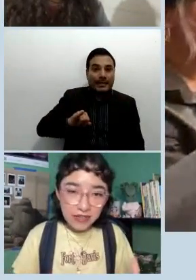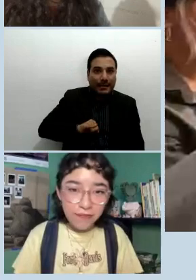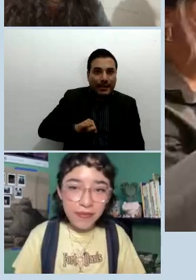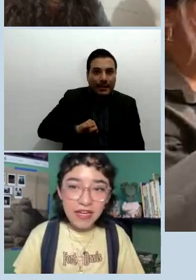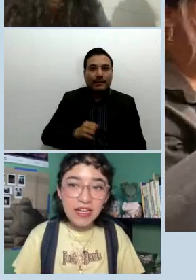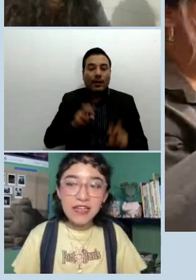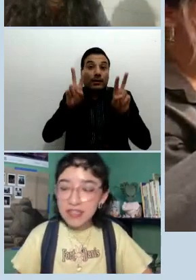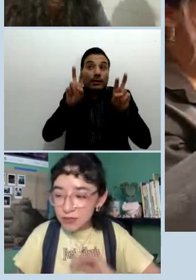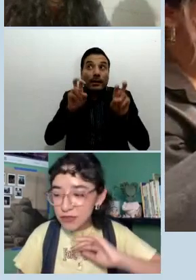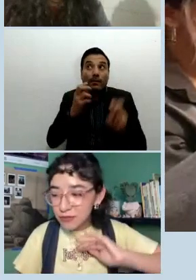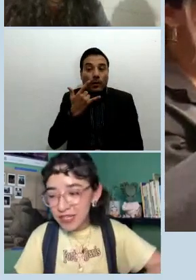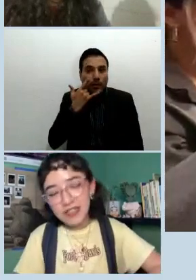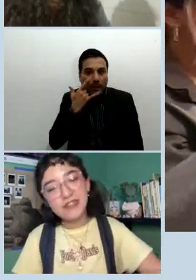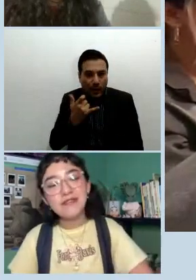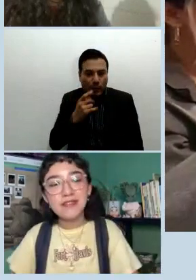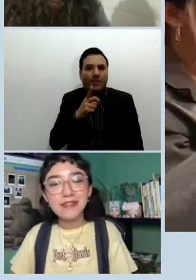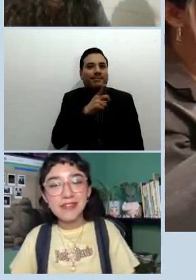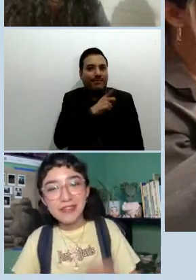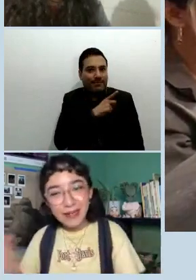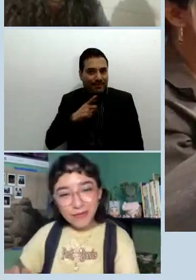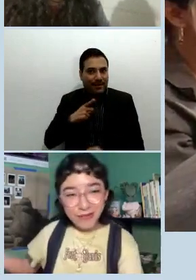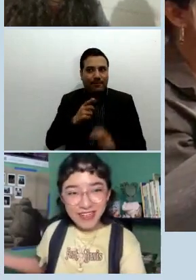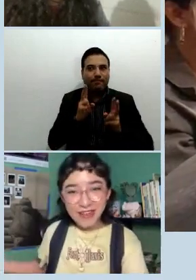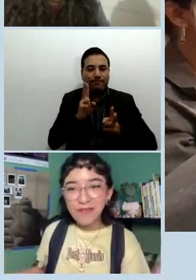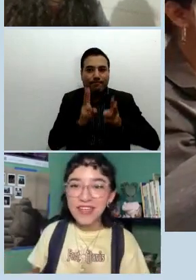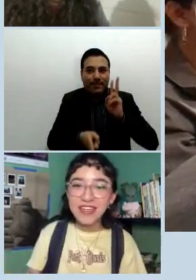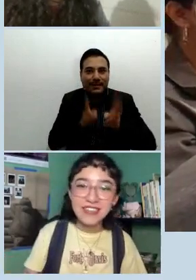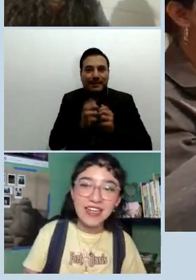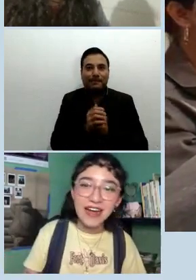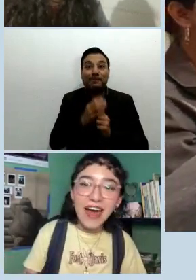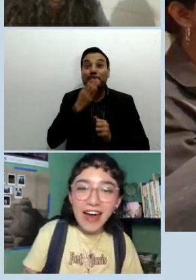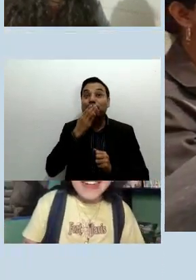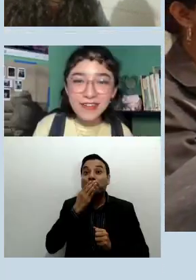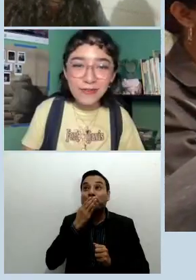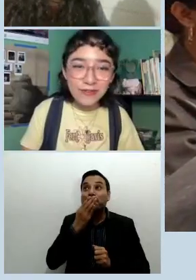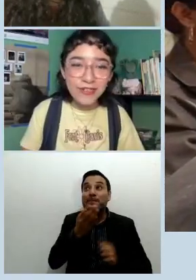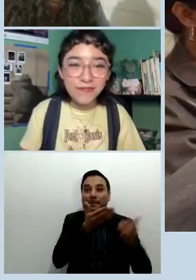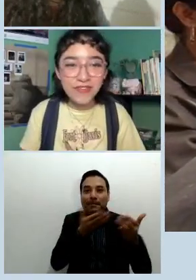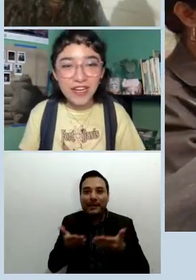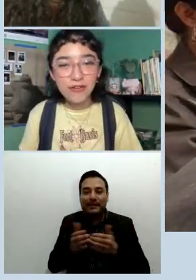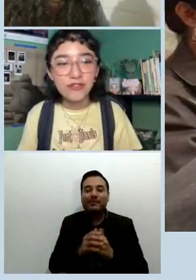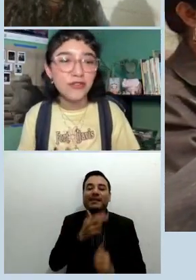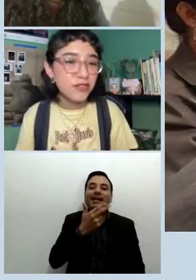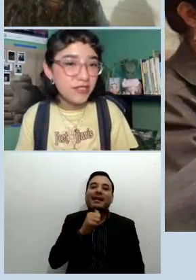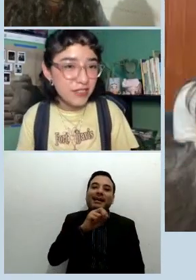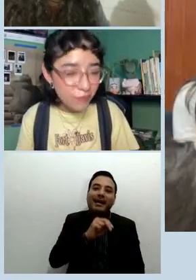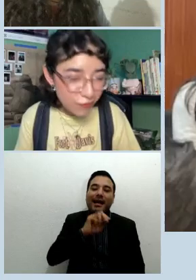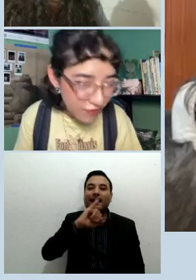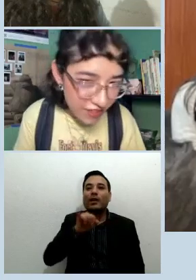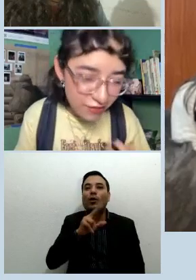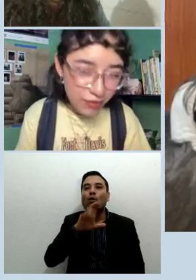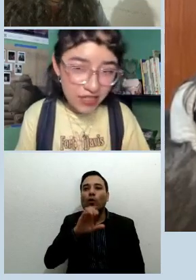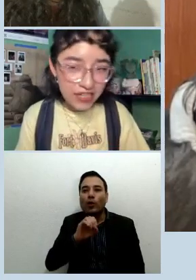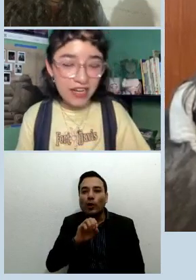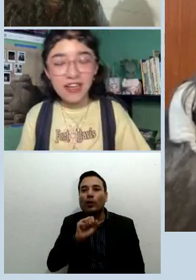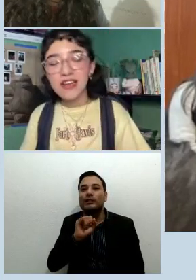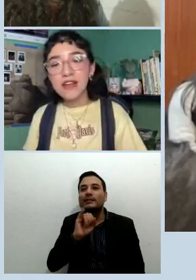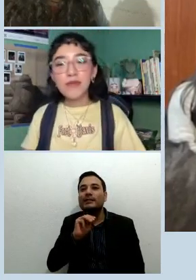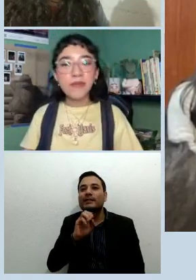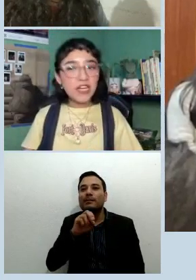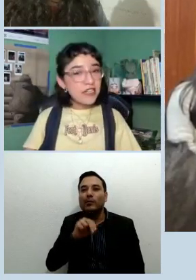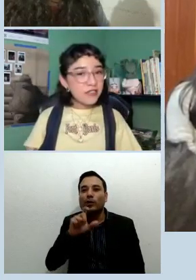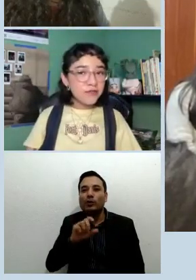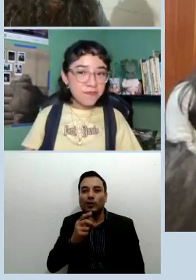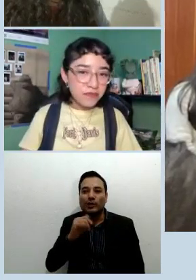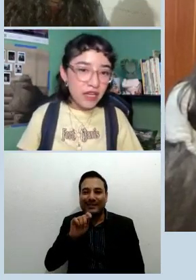exista y ahí es cuando viene da la bienvenida y ahí está han Julio Diego so Simon que son parte de la